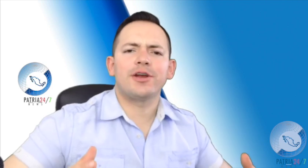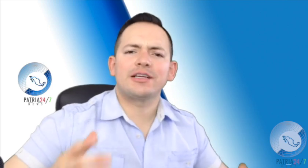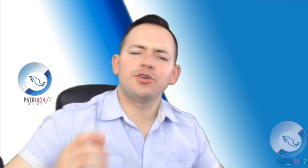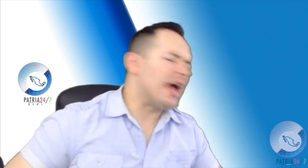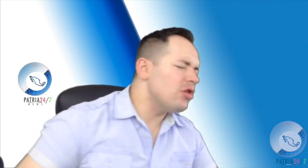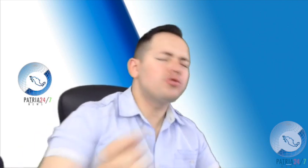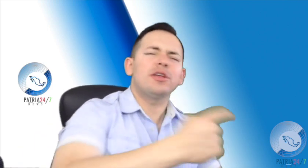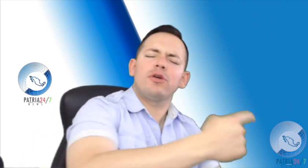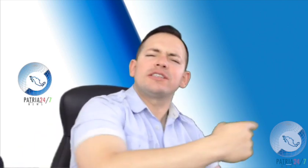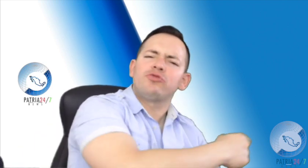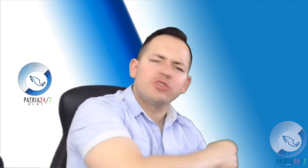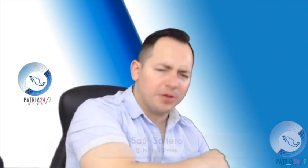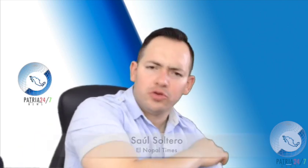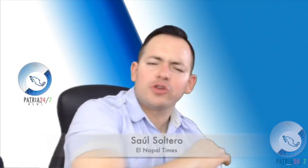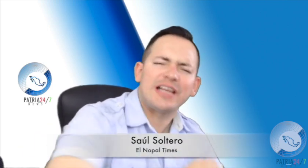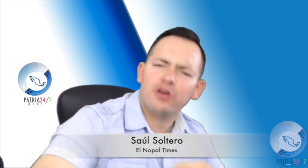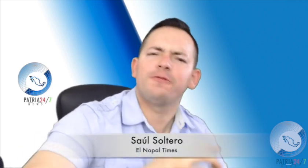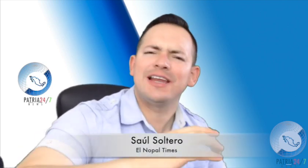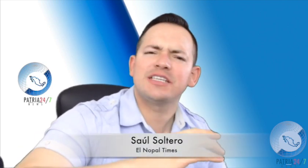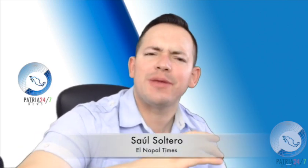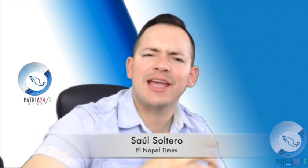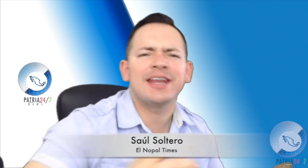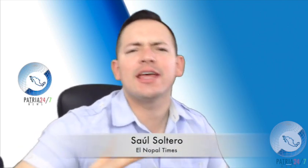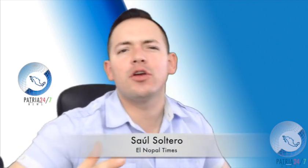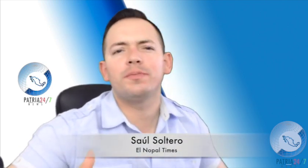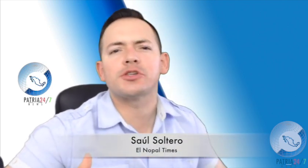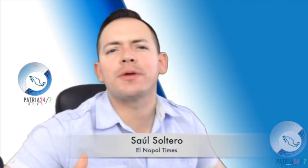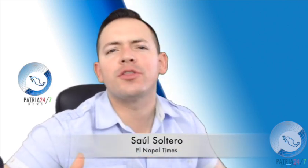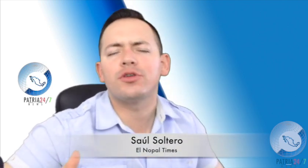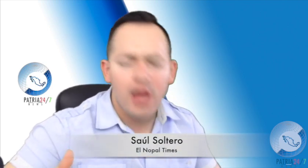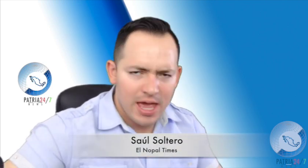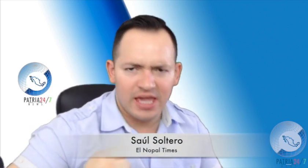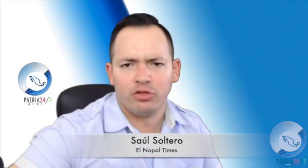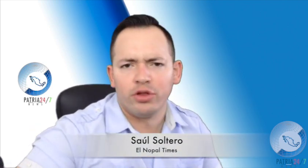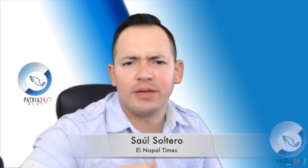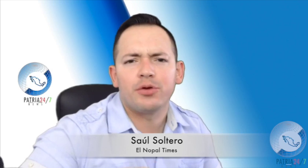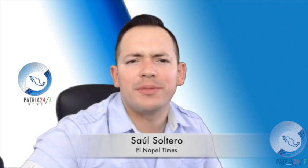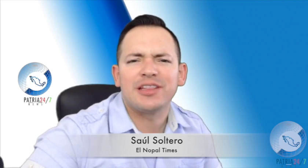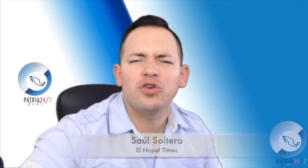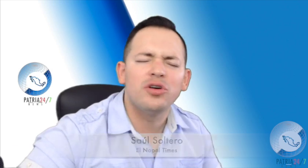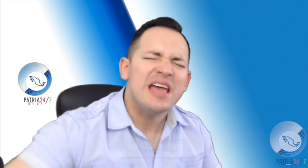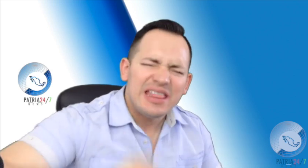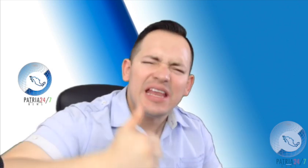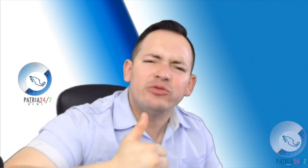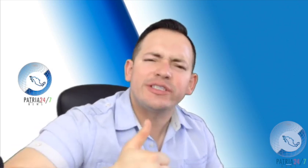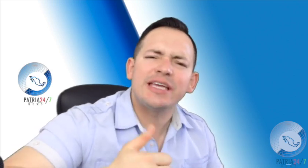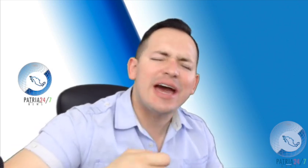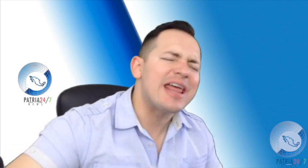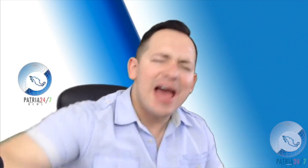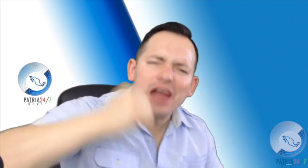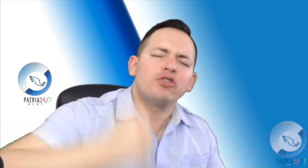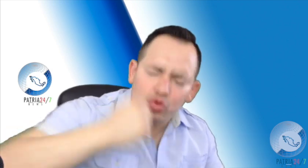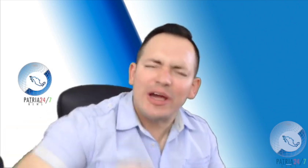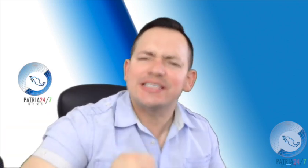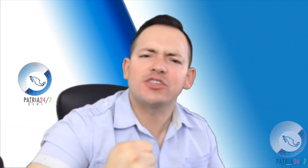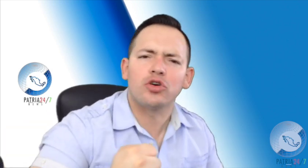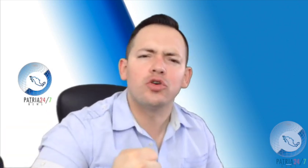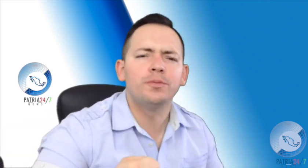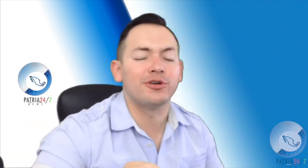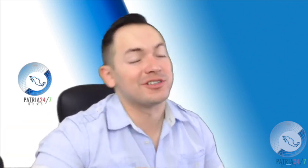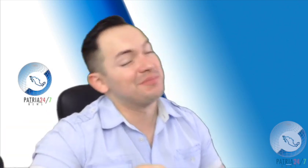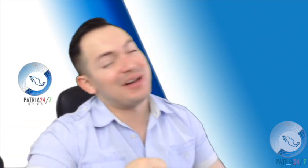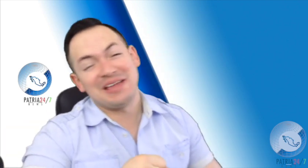veremos una videoreacción a lo ocurrido hace unos minutos en la conferencia mañanera de López Obrador, en donde prometió denunciar a los